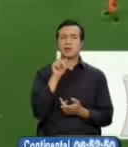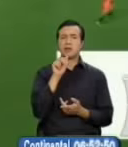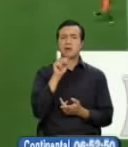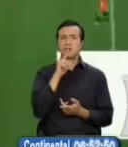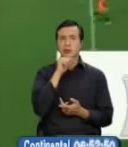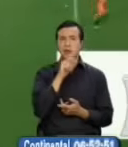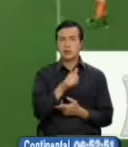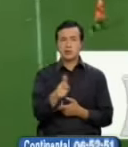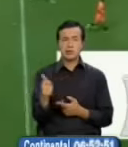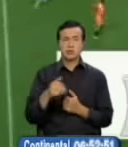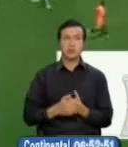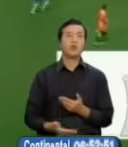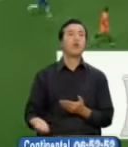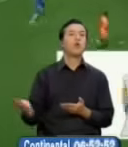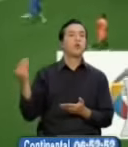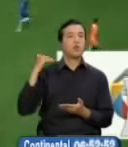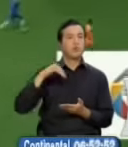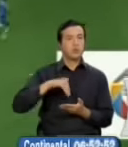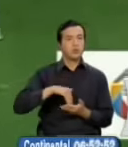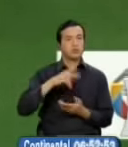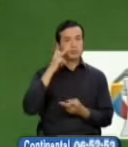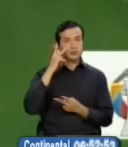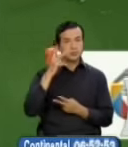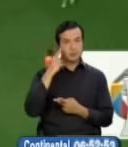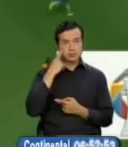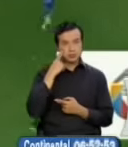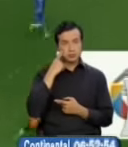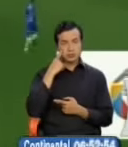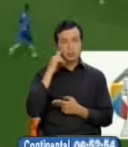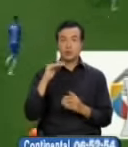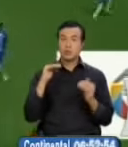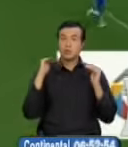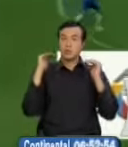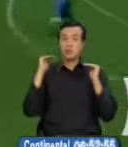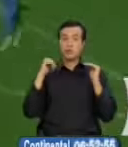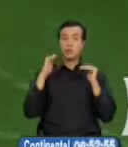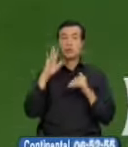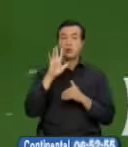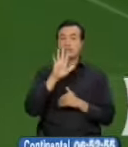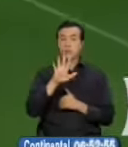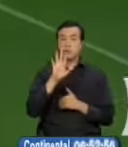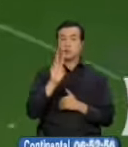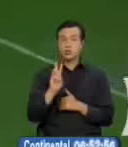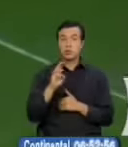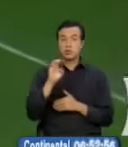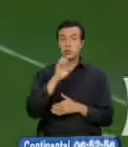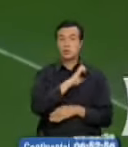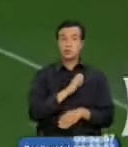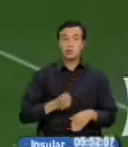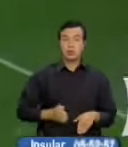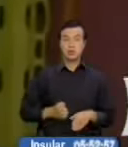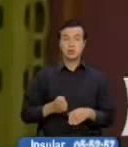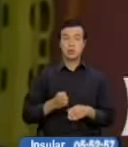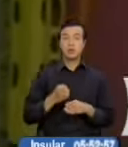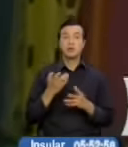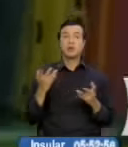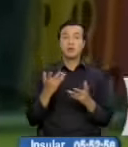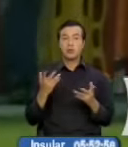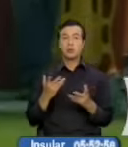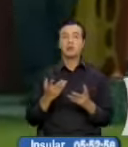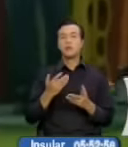de sus defensores. Y nuevamente, a pesar de estar aparentemente en superioridad numérica, 5-6 de Emelec, detrás de la línea de la pelota, pero